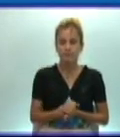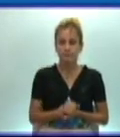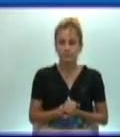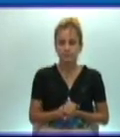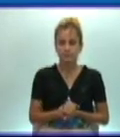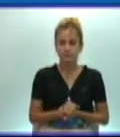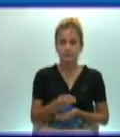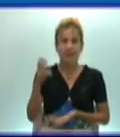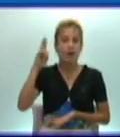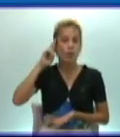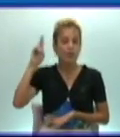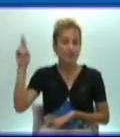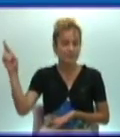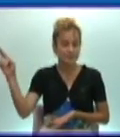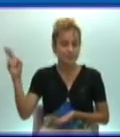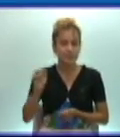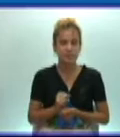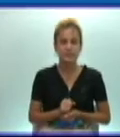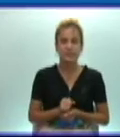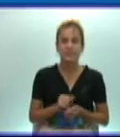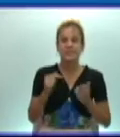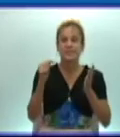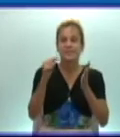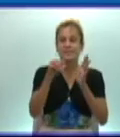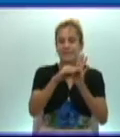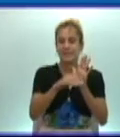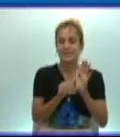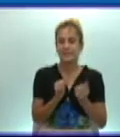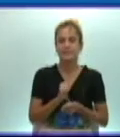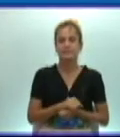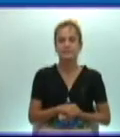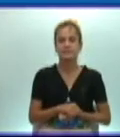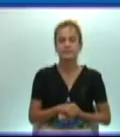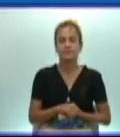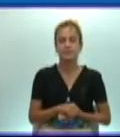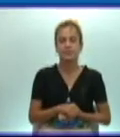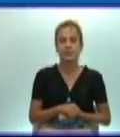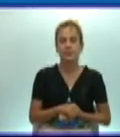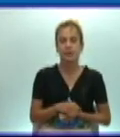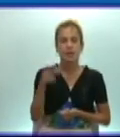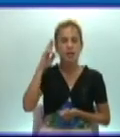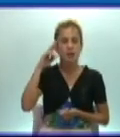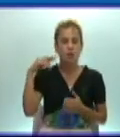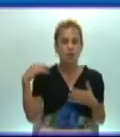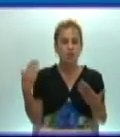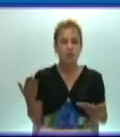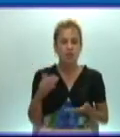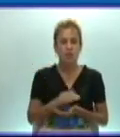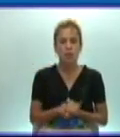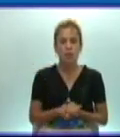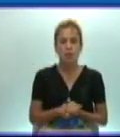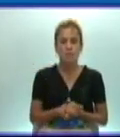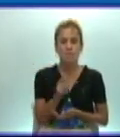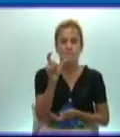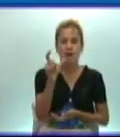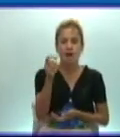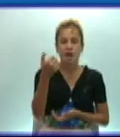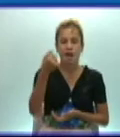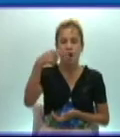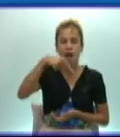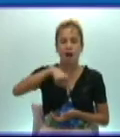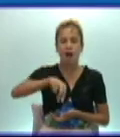encuentran acuérdense, técnica. Recordemos entonces que las palabras